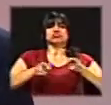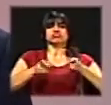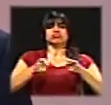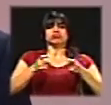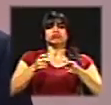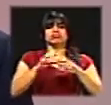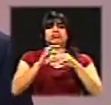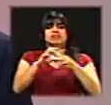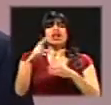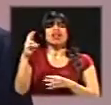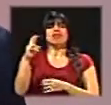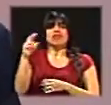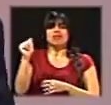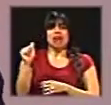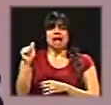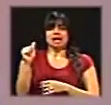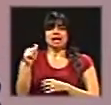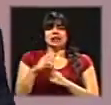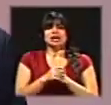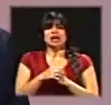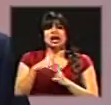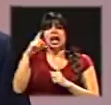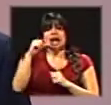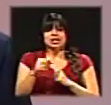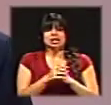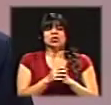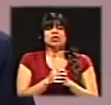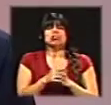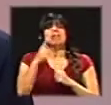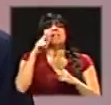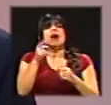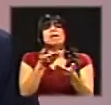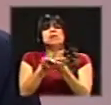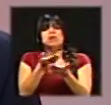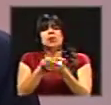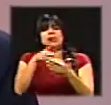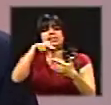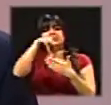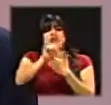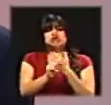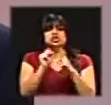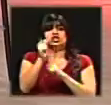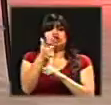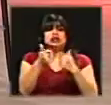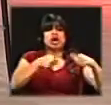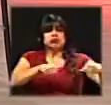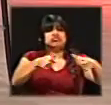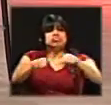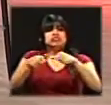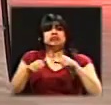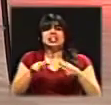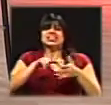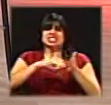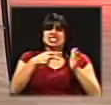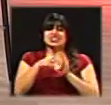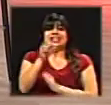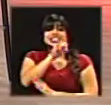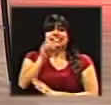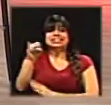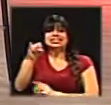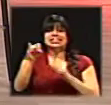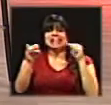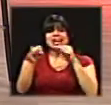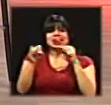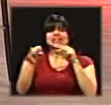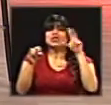través de Rafael Ángel Calderón Guardia para llevar a cabo propuestas y proyectos sociales. Entonces, es una izquierda que también